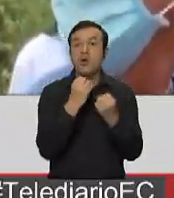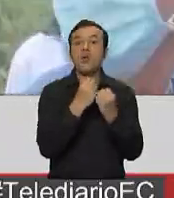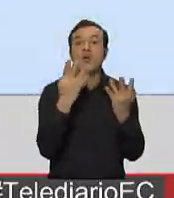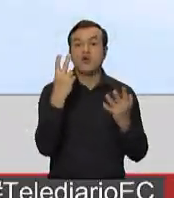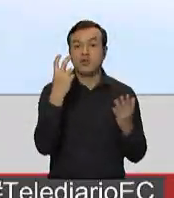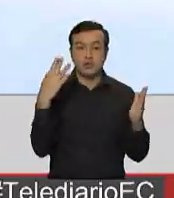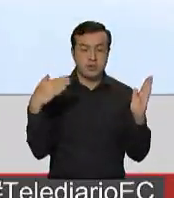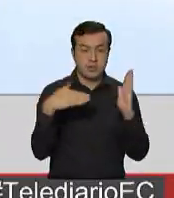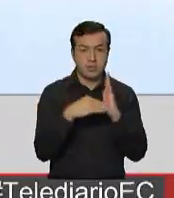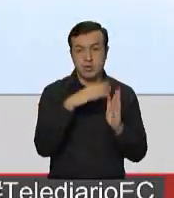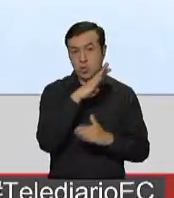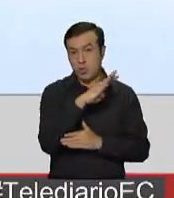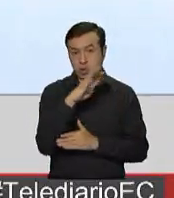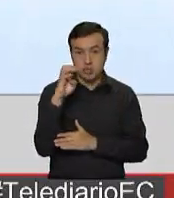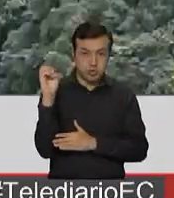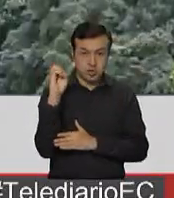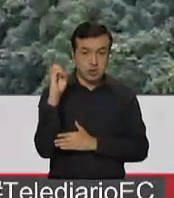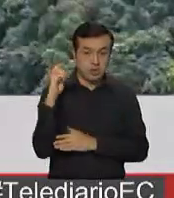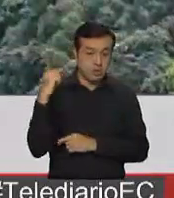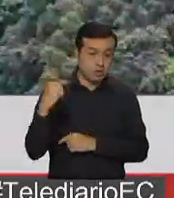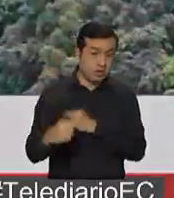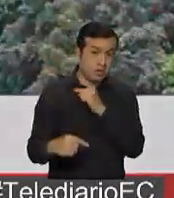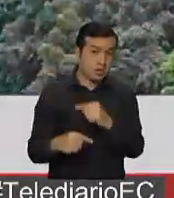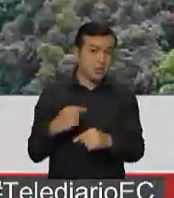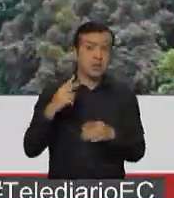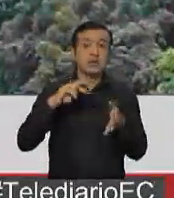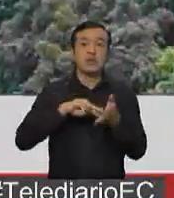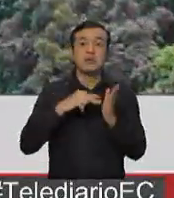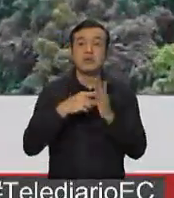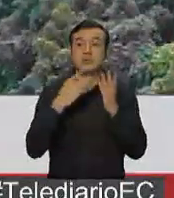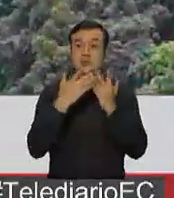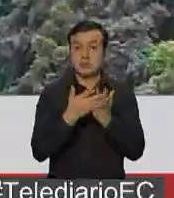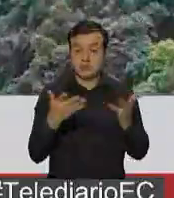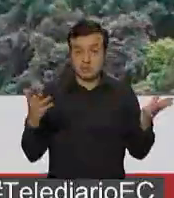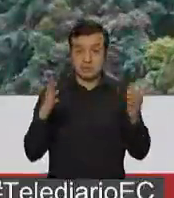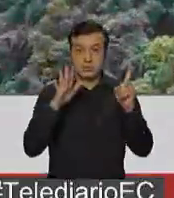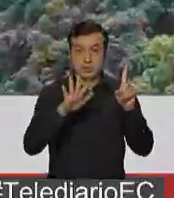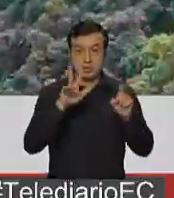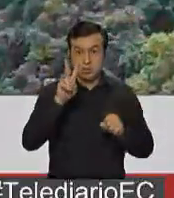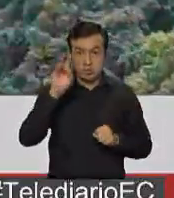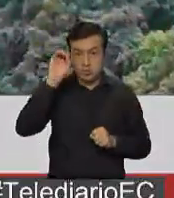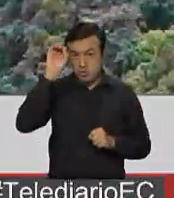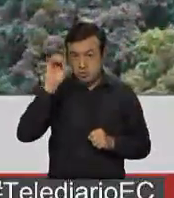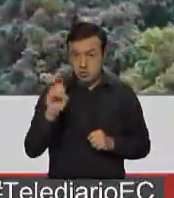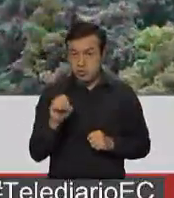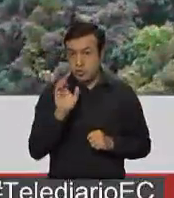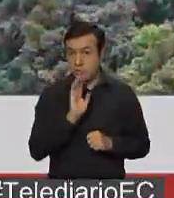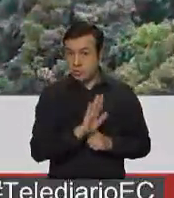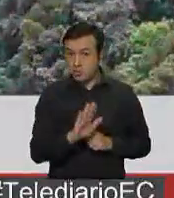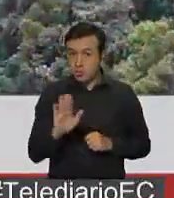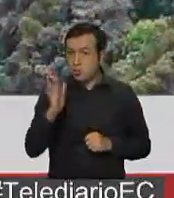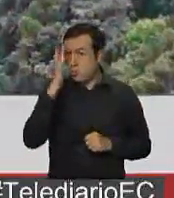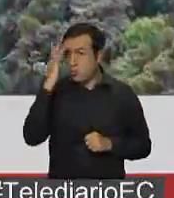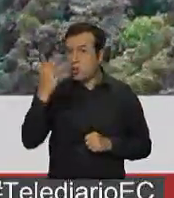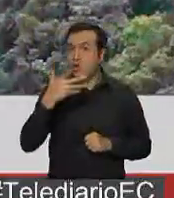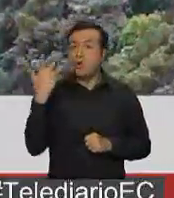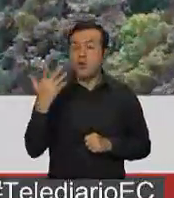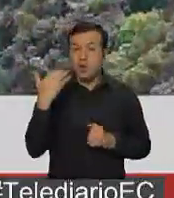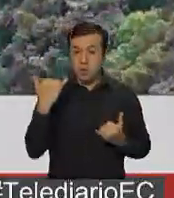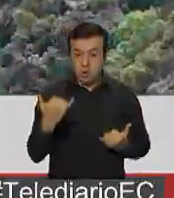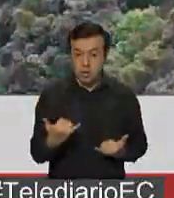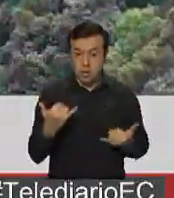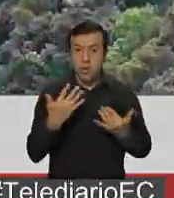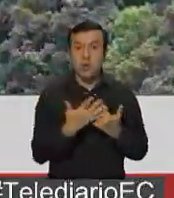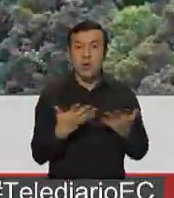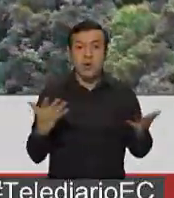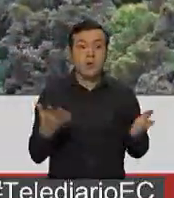12.400 barriles de crudo por día, lo que significa que la planta opera al 62% de su capacidad, debido a que la actual demanda